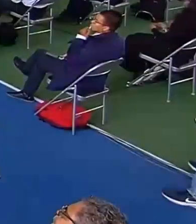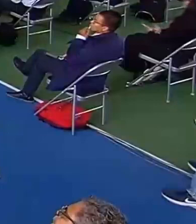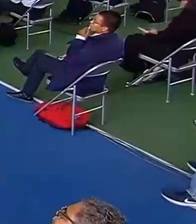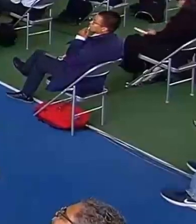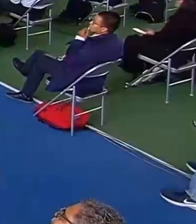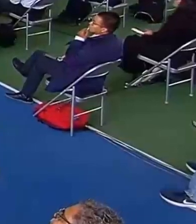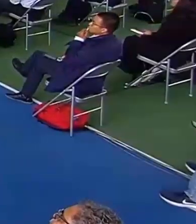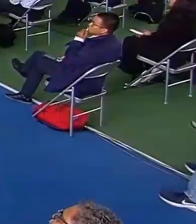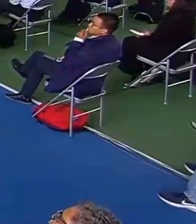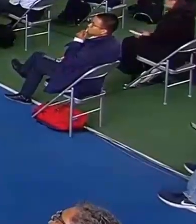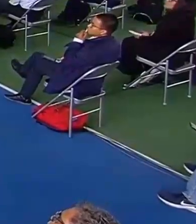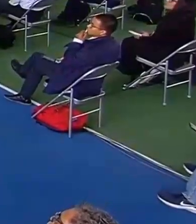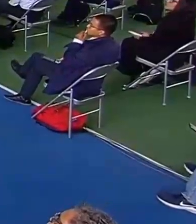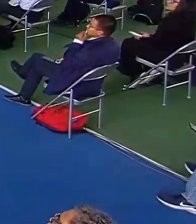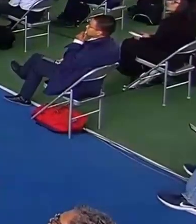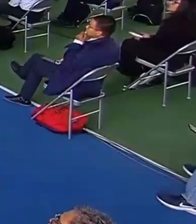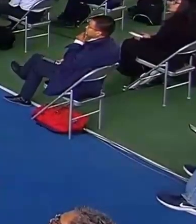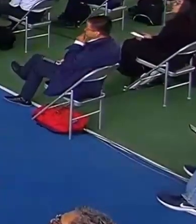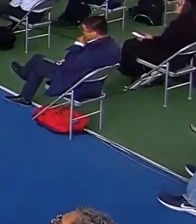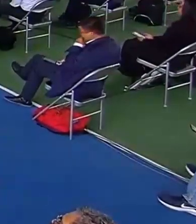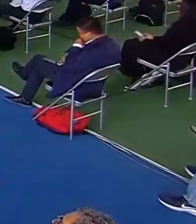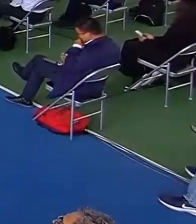¿Eh? ¿A una mía también?